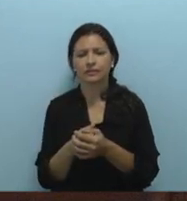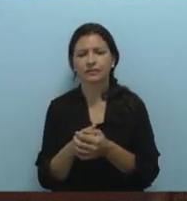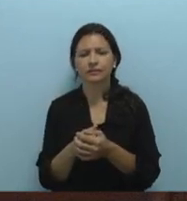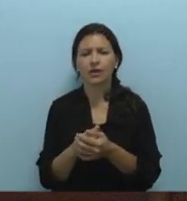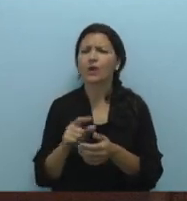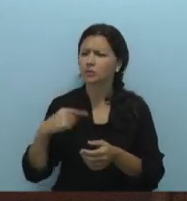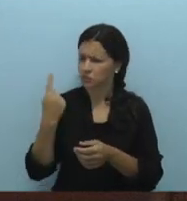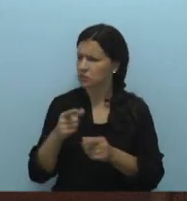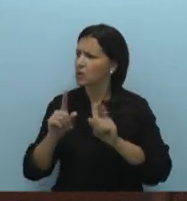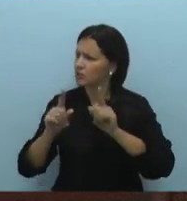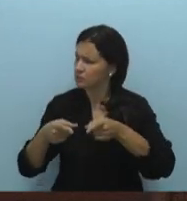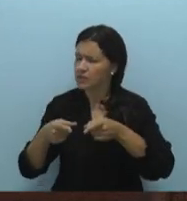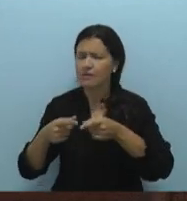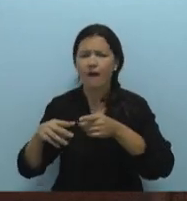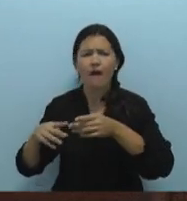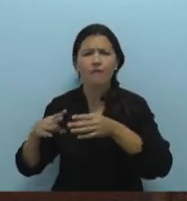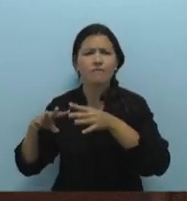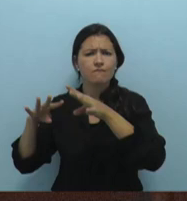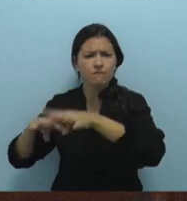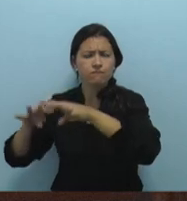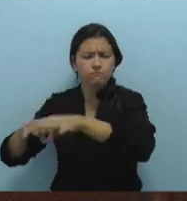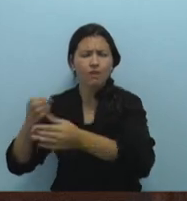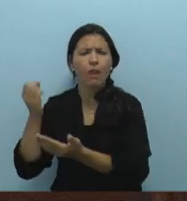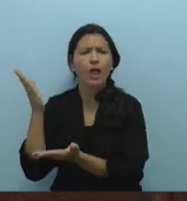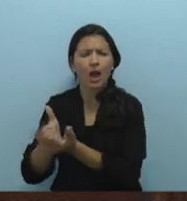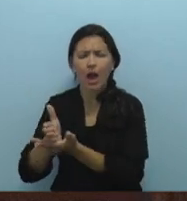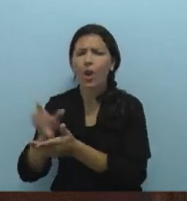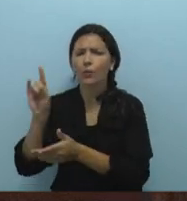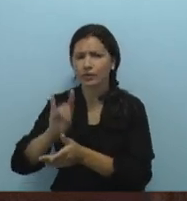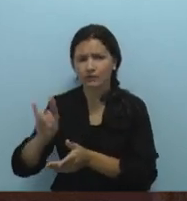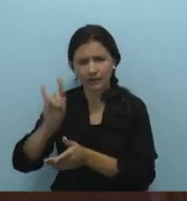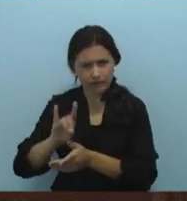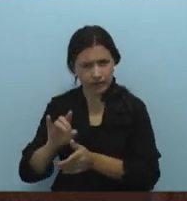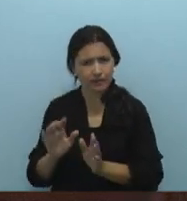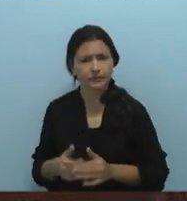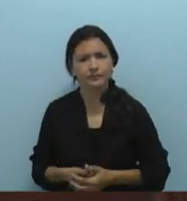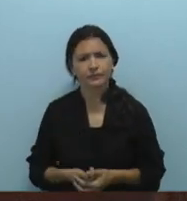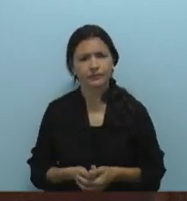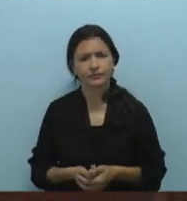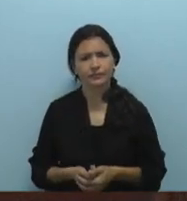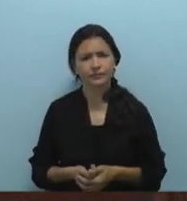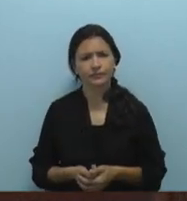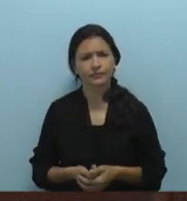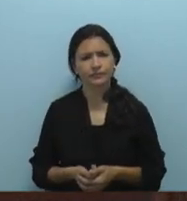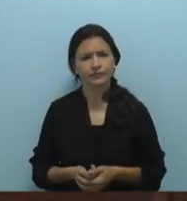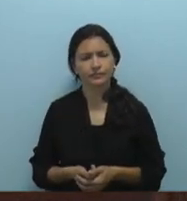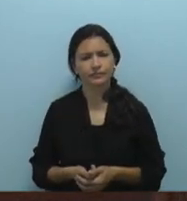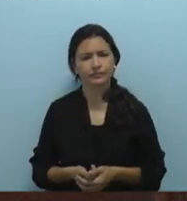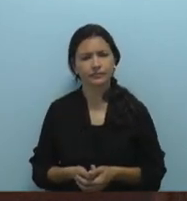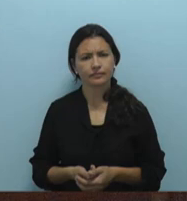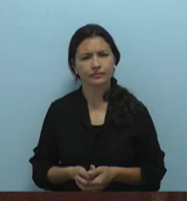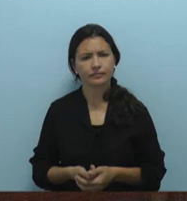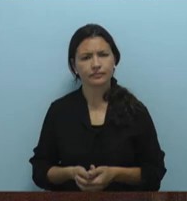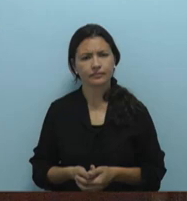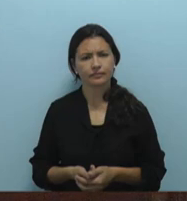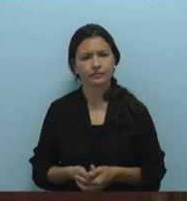de Kirchner, también las universidades públicas sufrieron un ajuste presupuestario. Hoy las universidades están teniendo